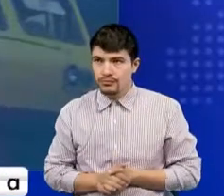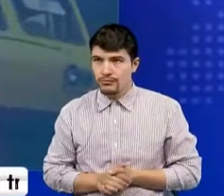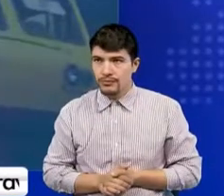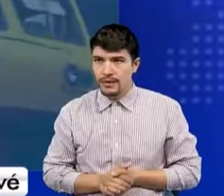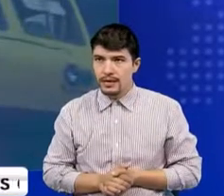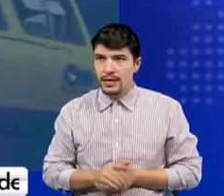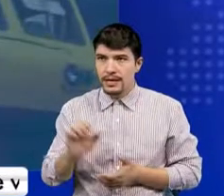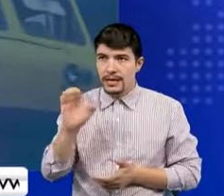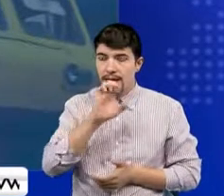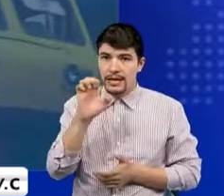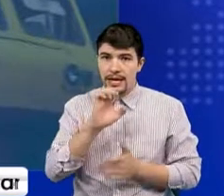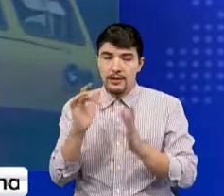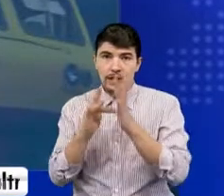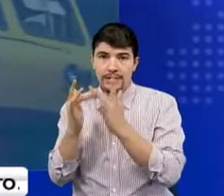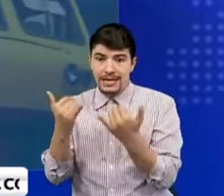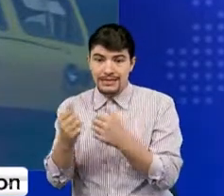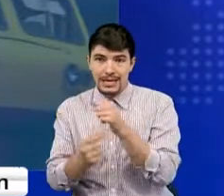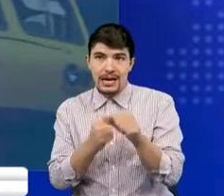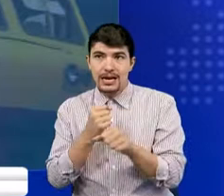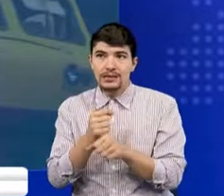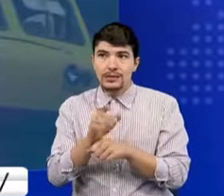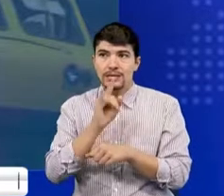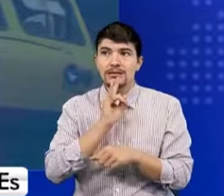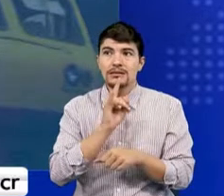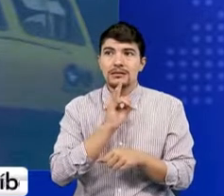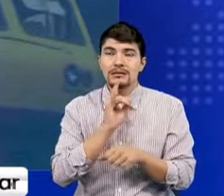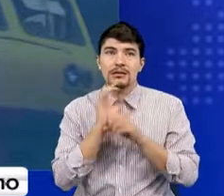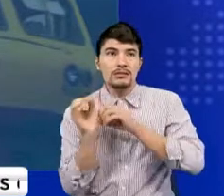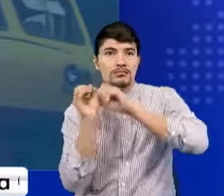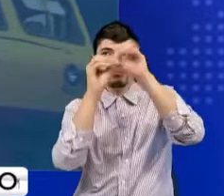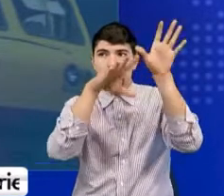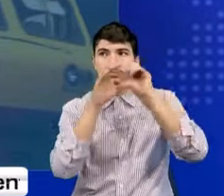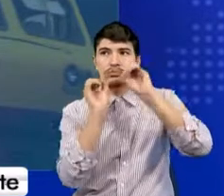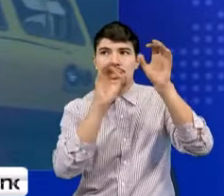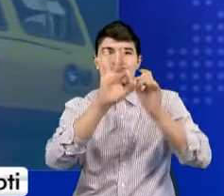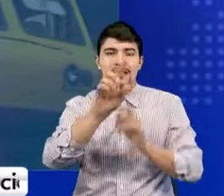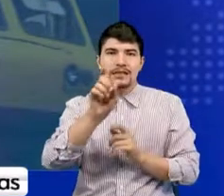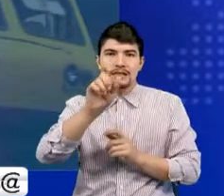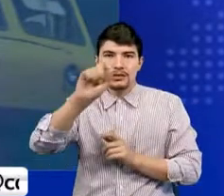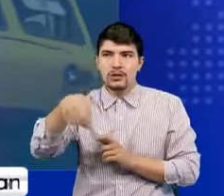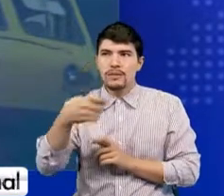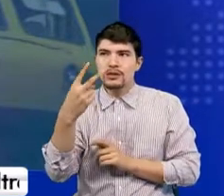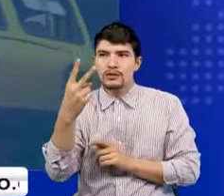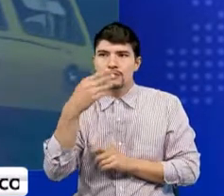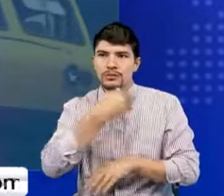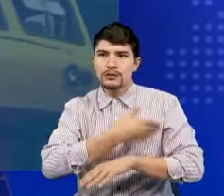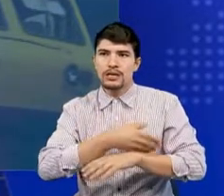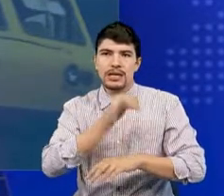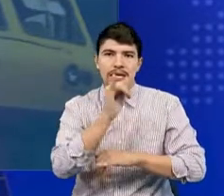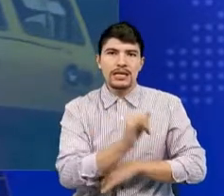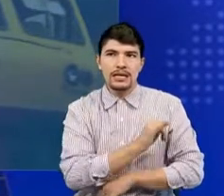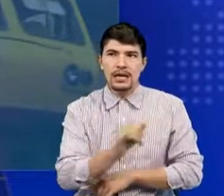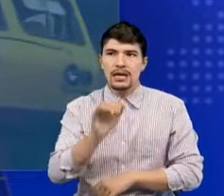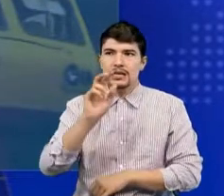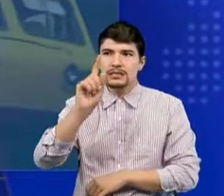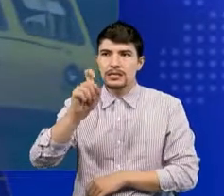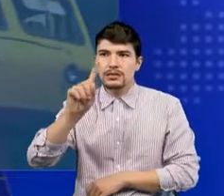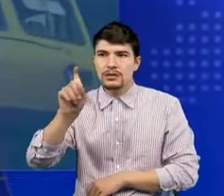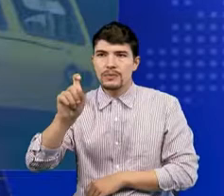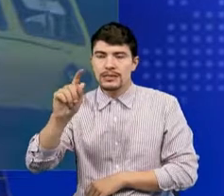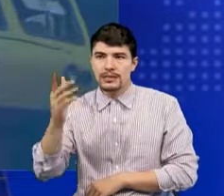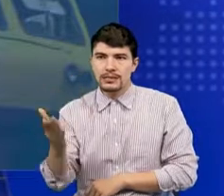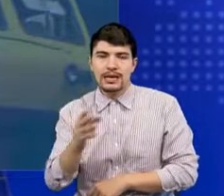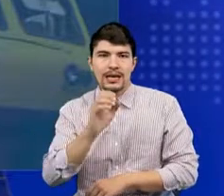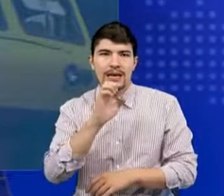Entre enero y abril de 2017, Estados Unidos se exportó 36.2 millones, Italia 6.6 millones, Ecuador